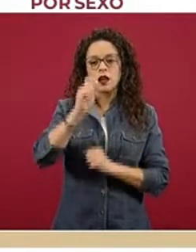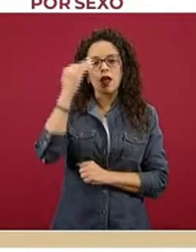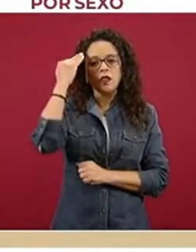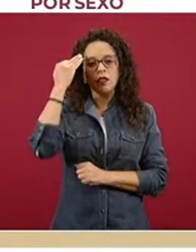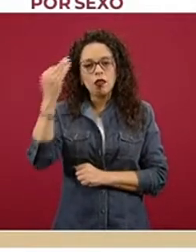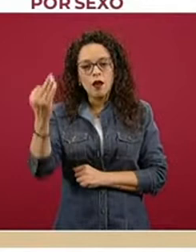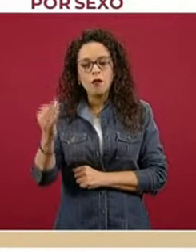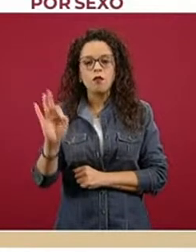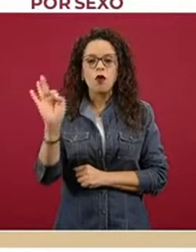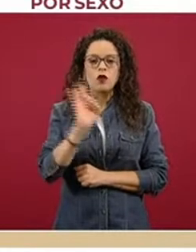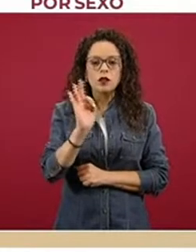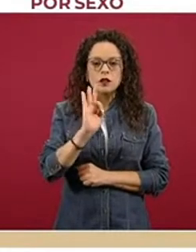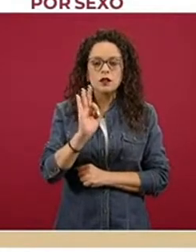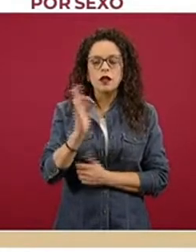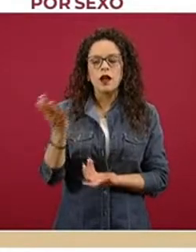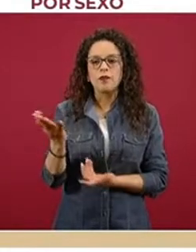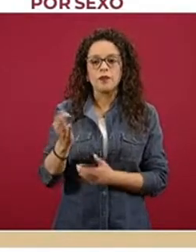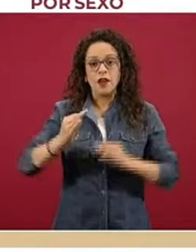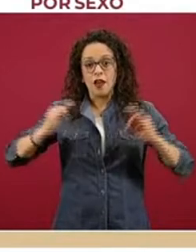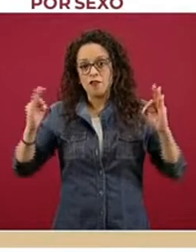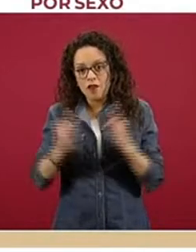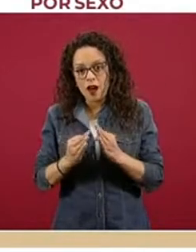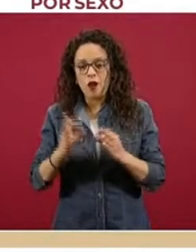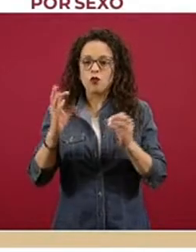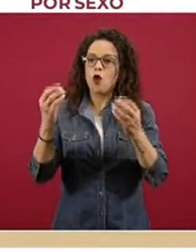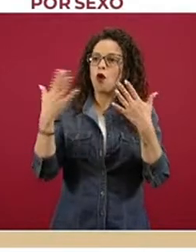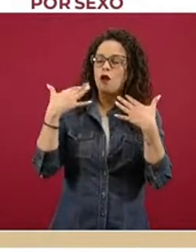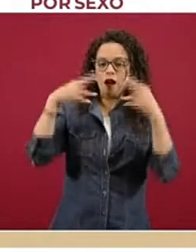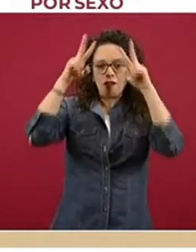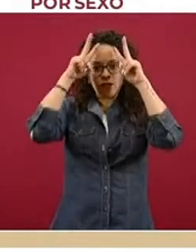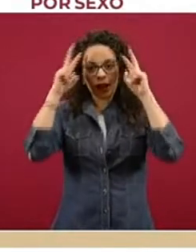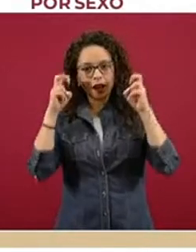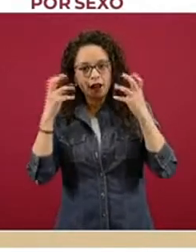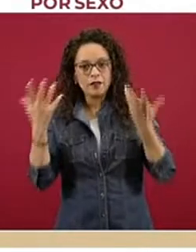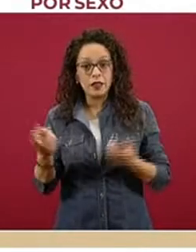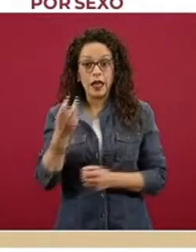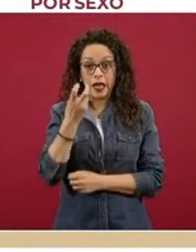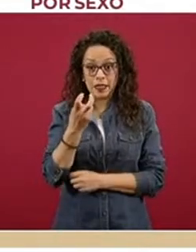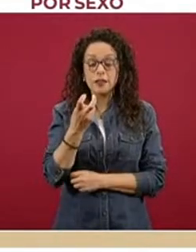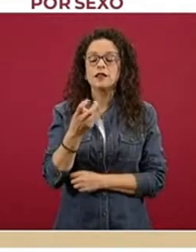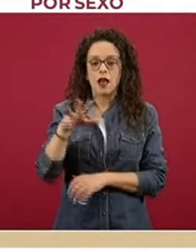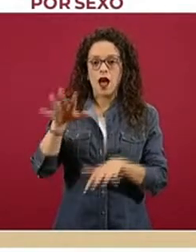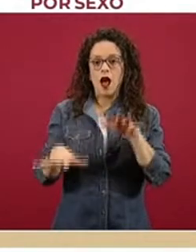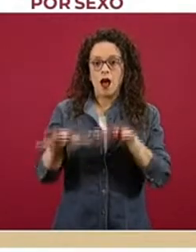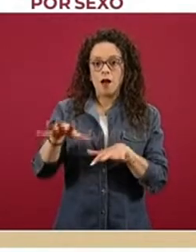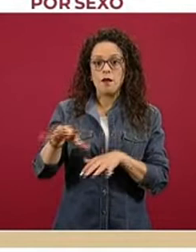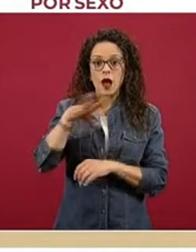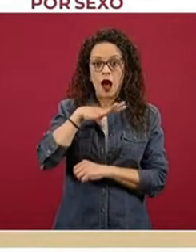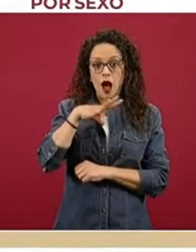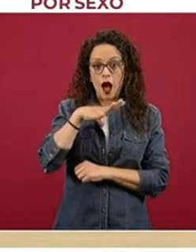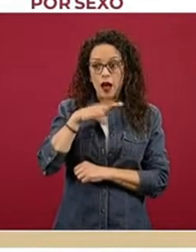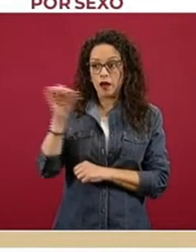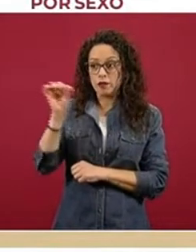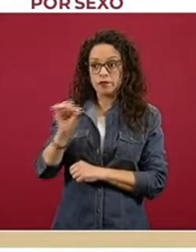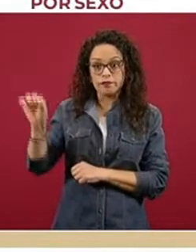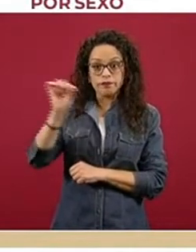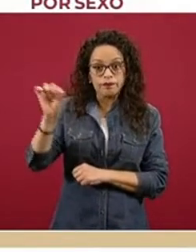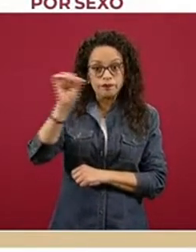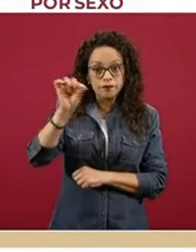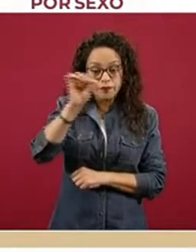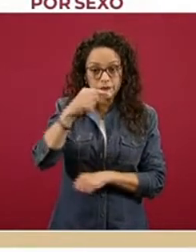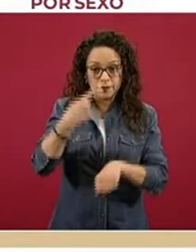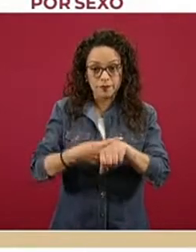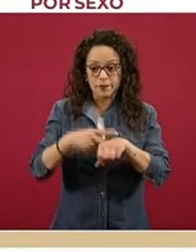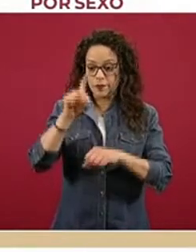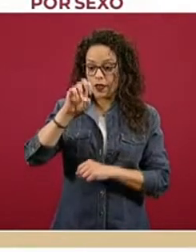condiciones climatológicas de nuestro país que propician que haya meses del año donde los casos de dengue aumentan.